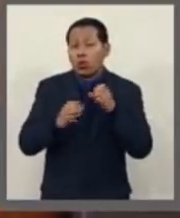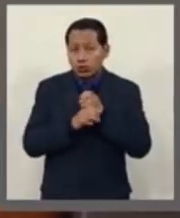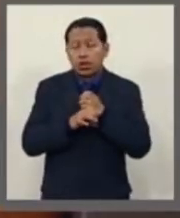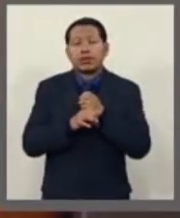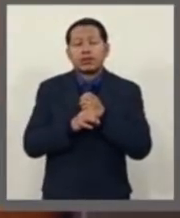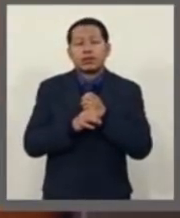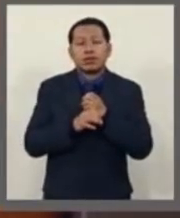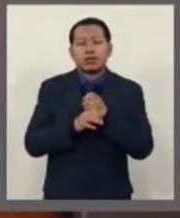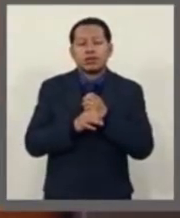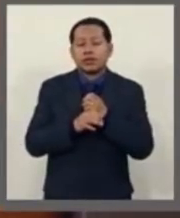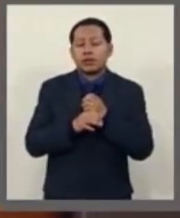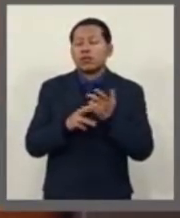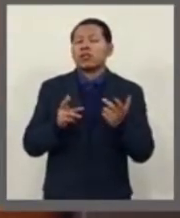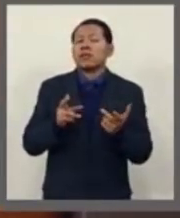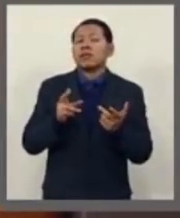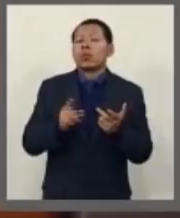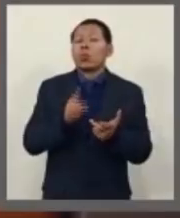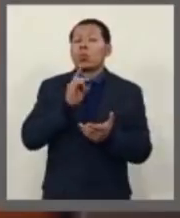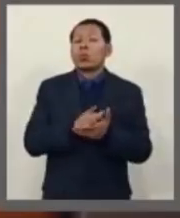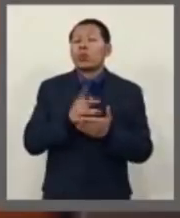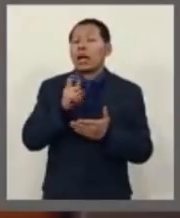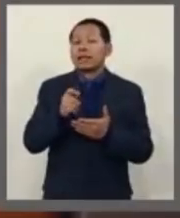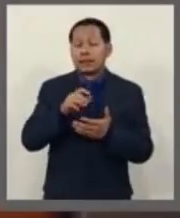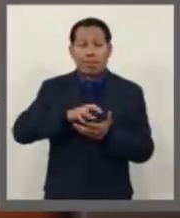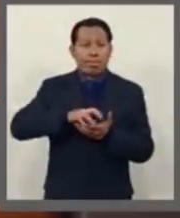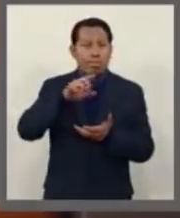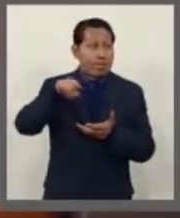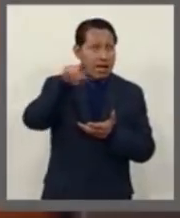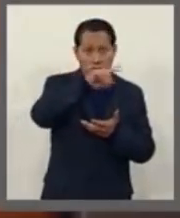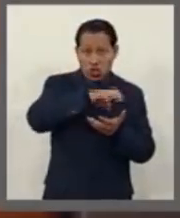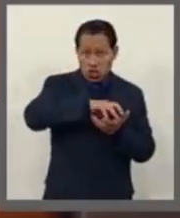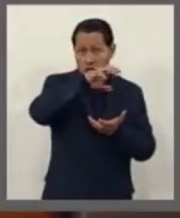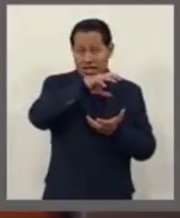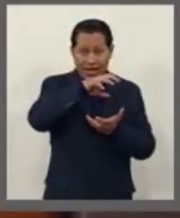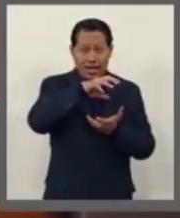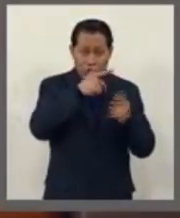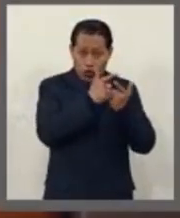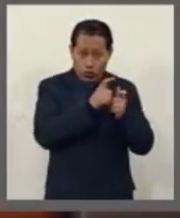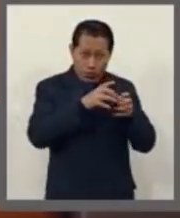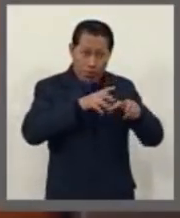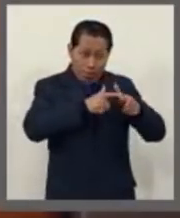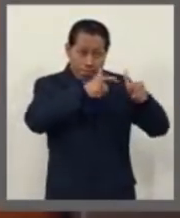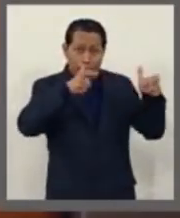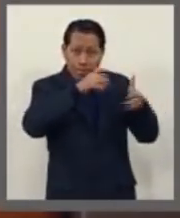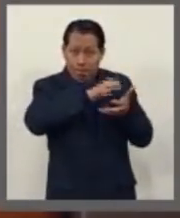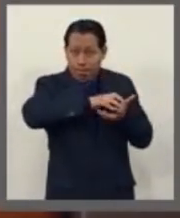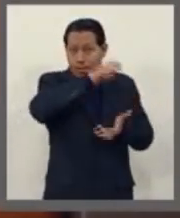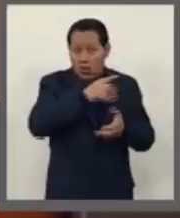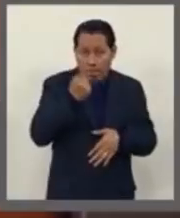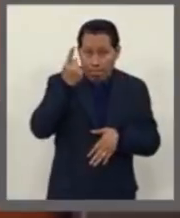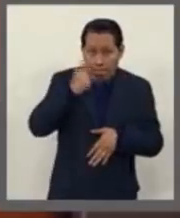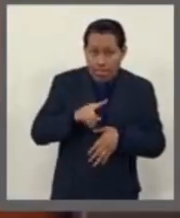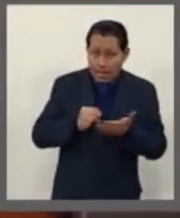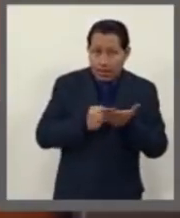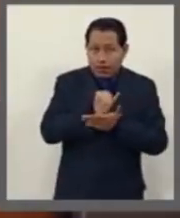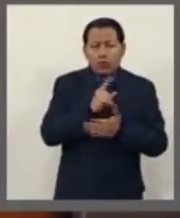las cosas como conversamos muchas veces para que las cosas no solo dependan de la